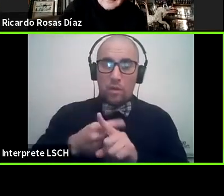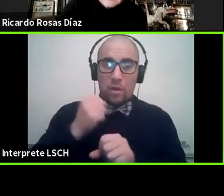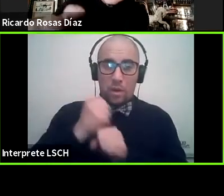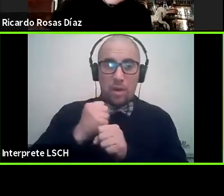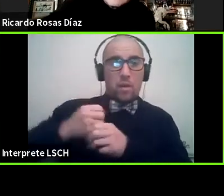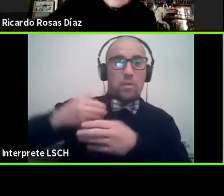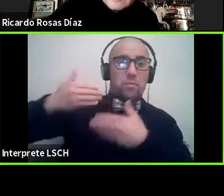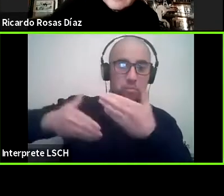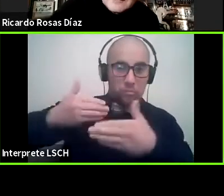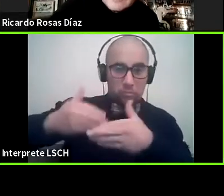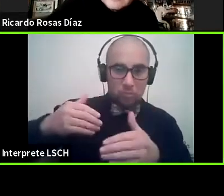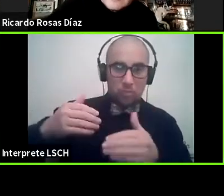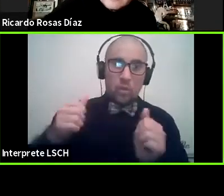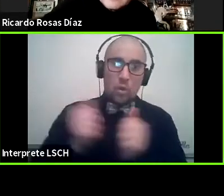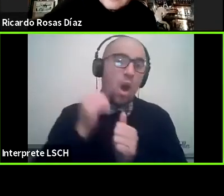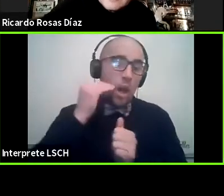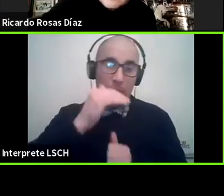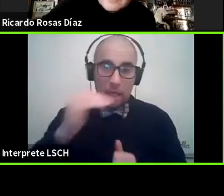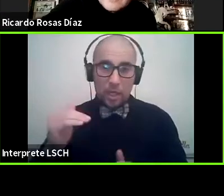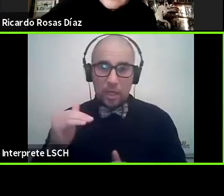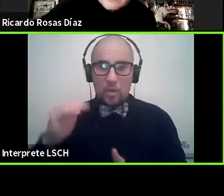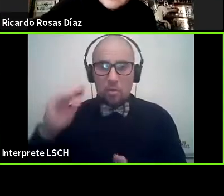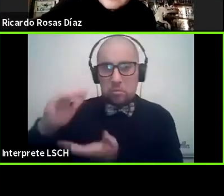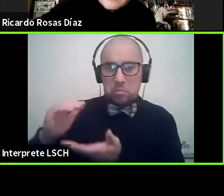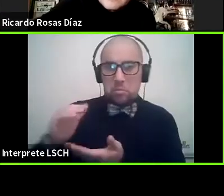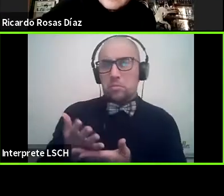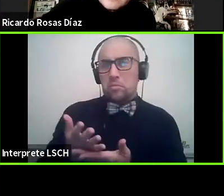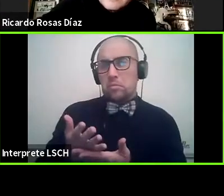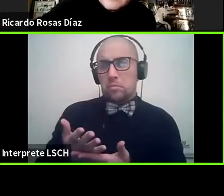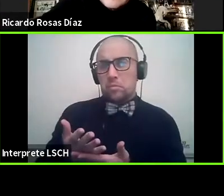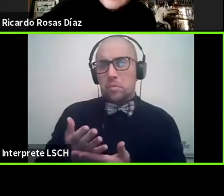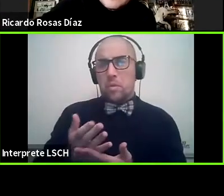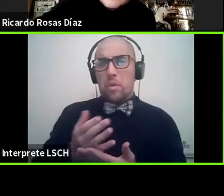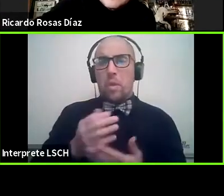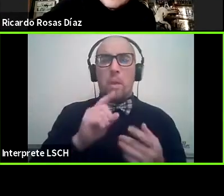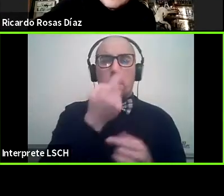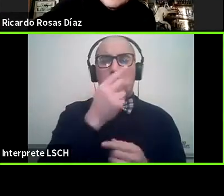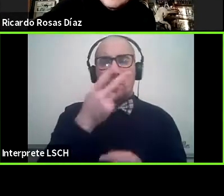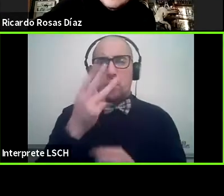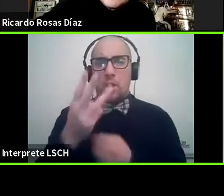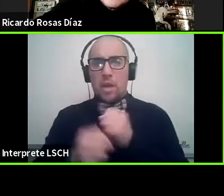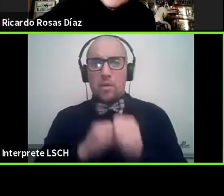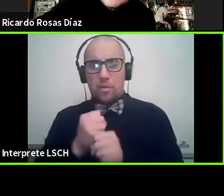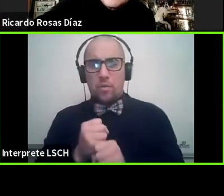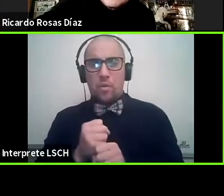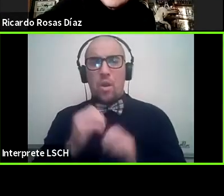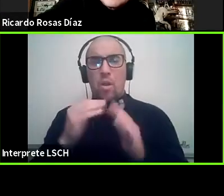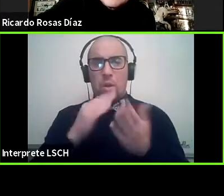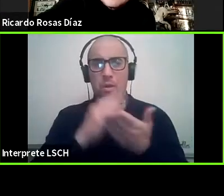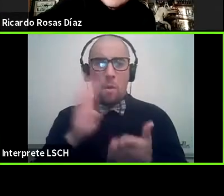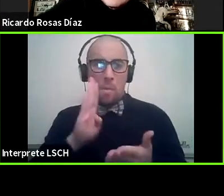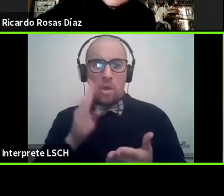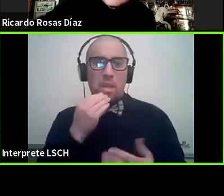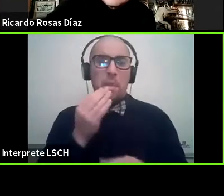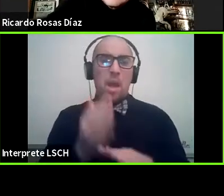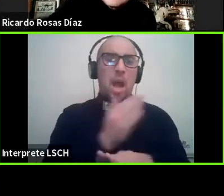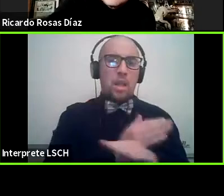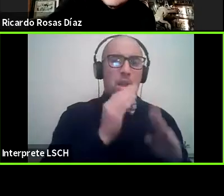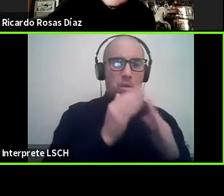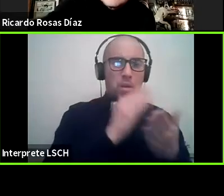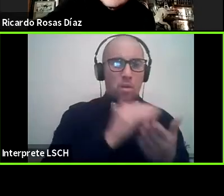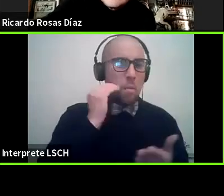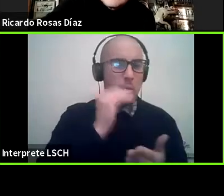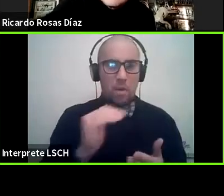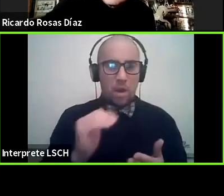que ver con niños de educación parvularia y primeros años de básica, ¿ya? Entonces voy a dar paso a una presentación, voy a